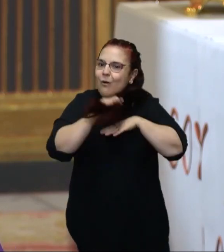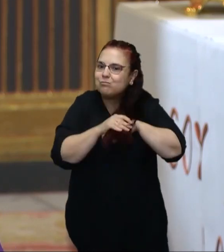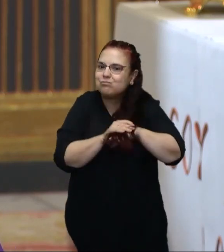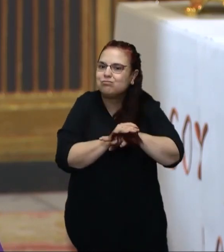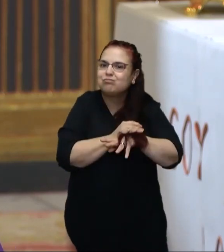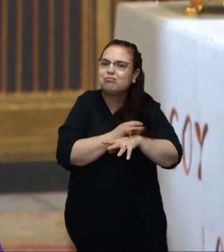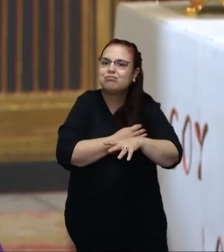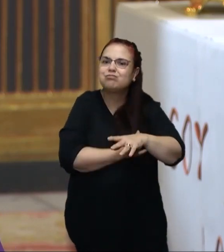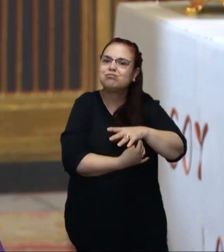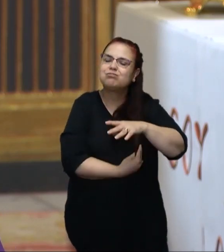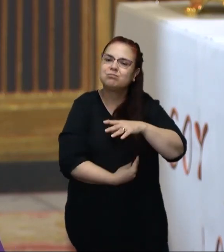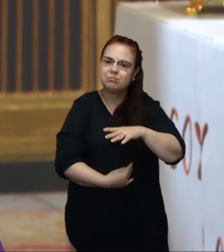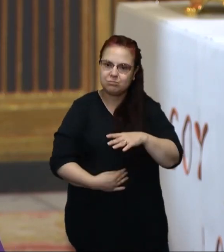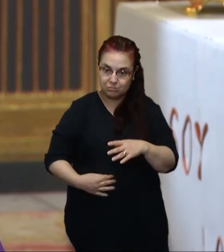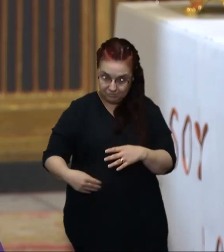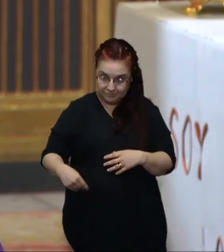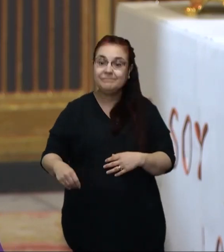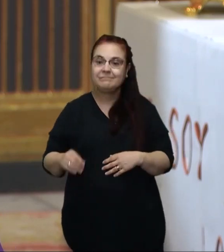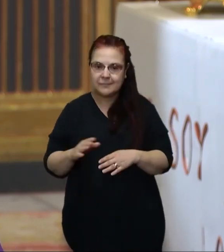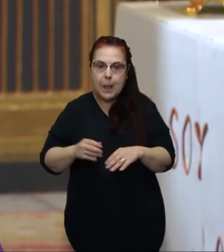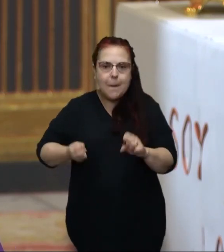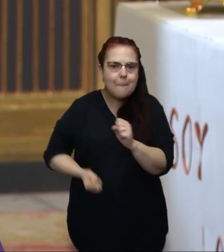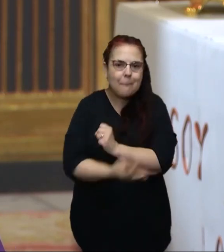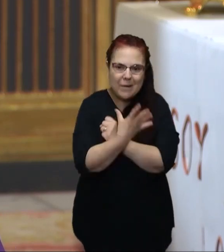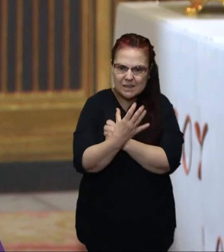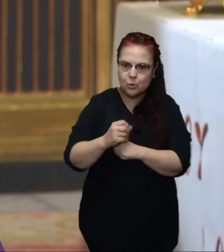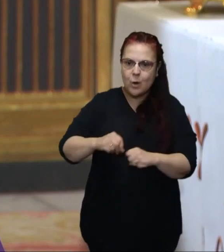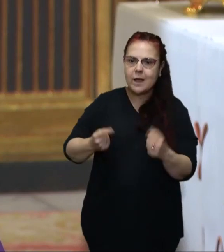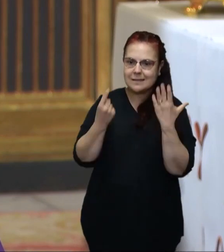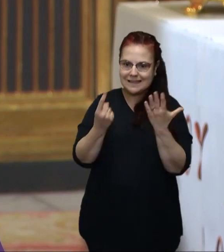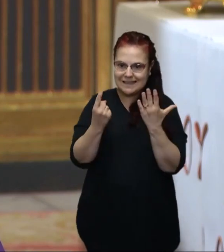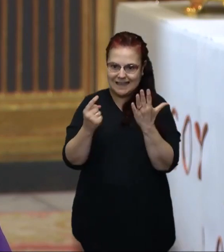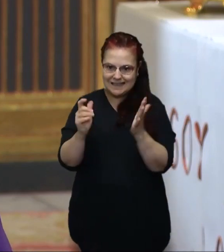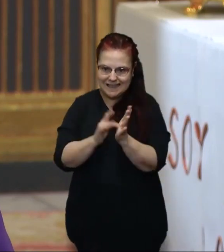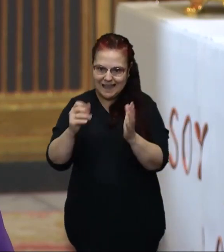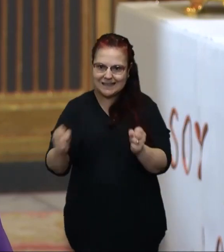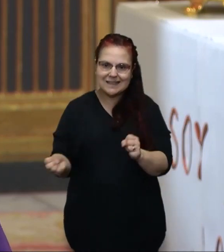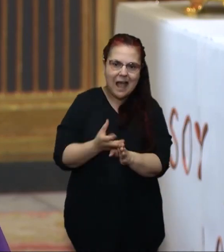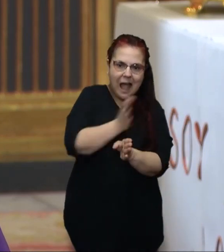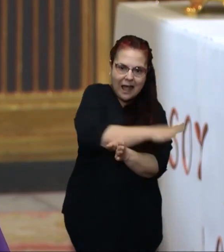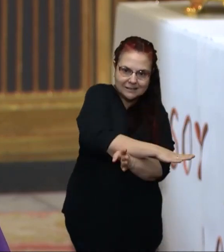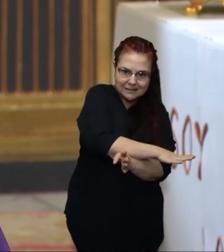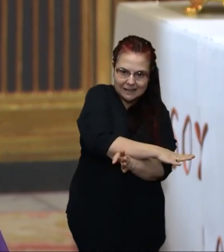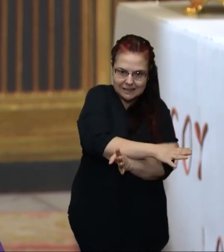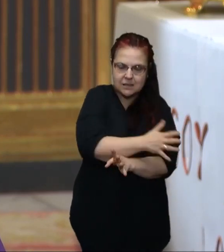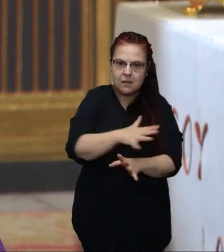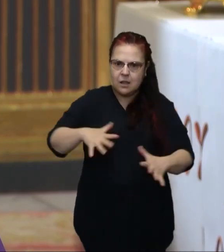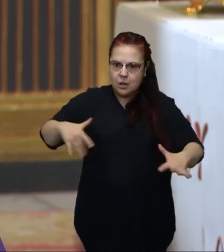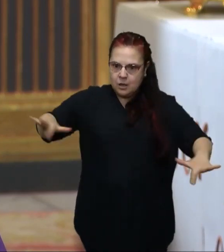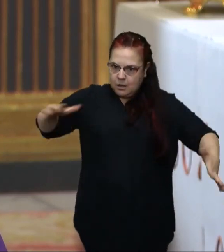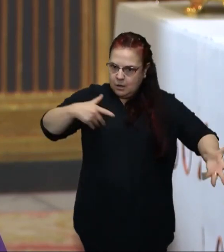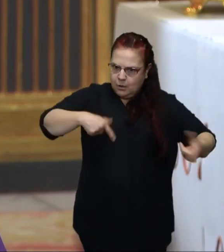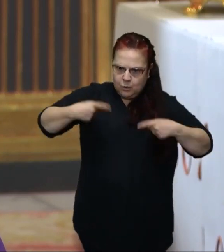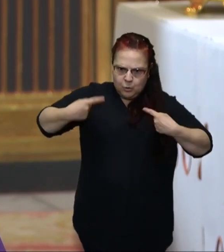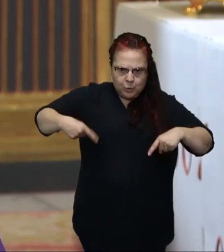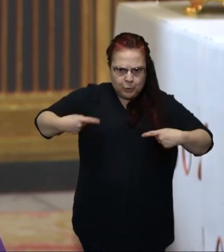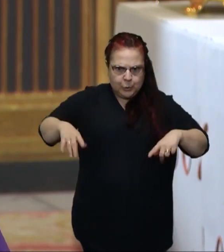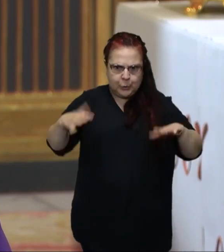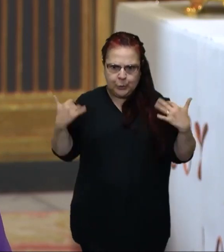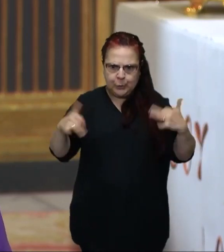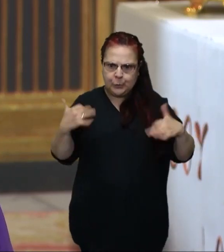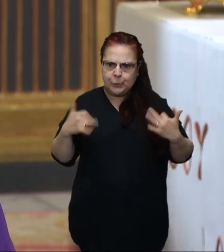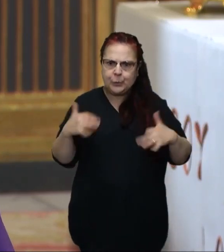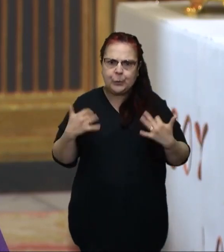la Pascua, 6 días antes de la Pascua. Hay un clima de expectación, hay un clima de tensión. Los